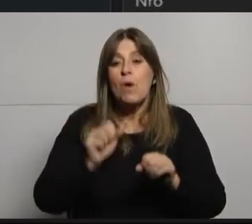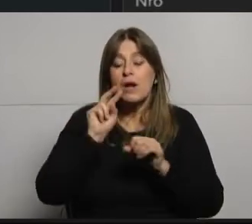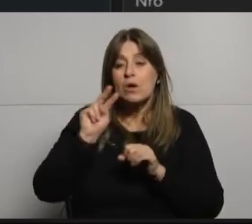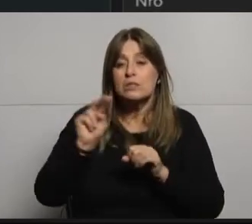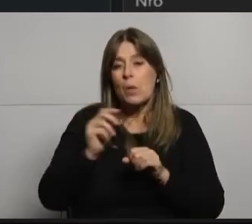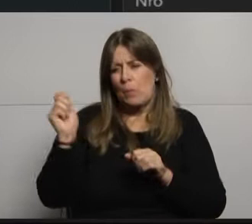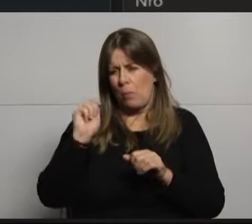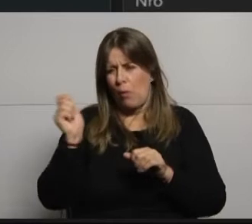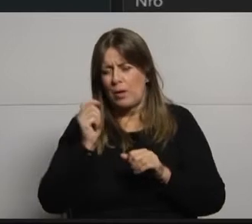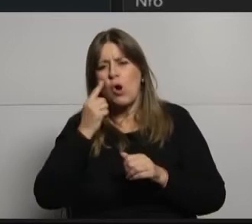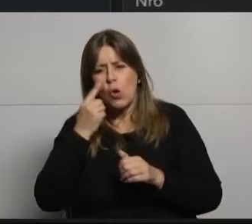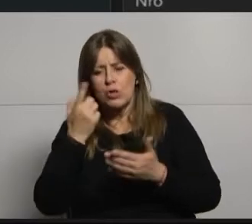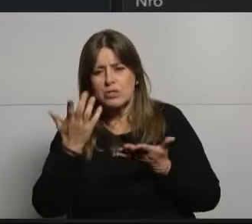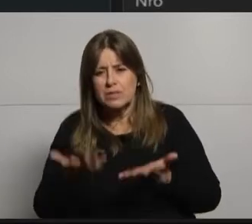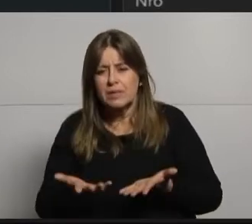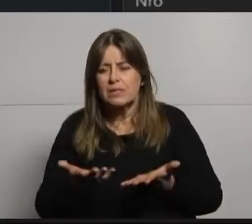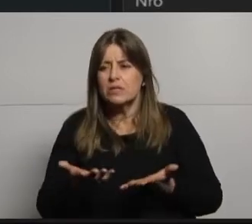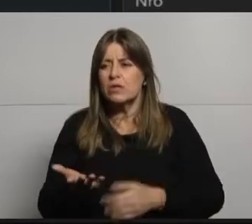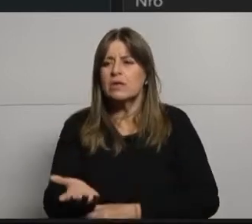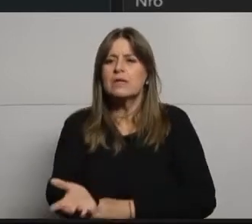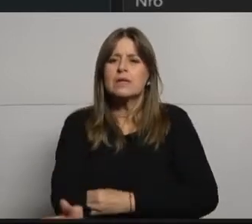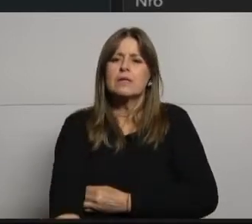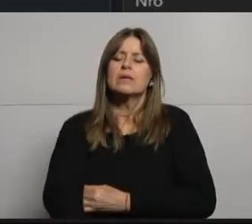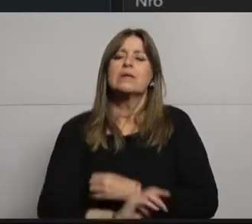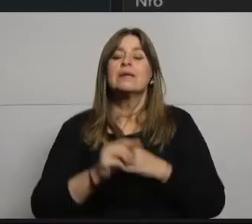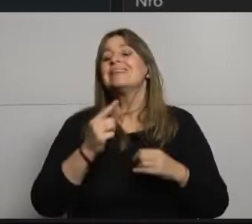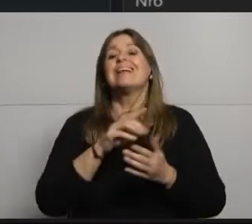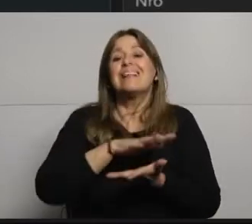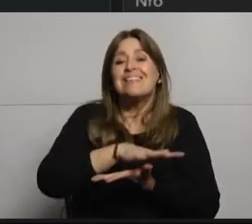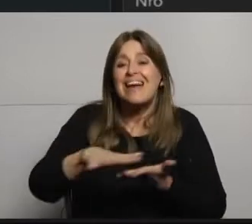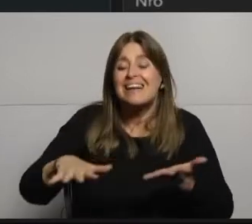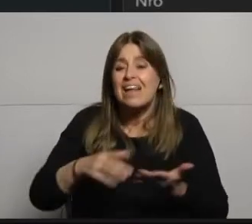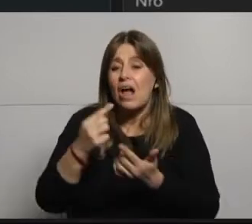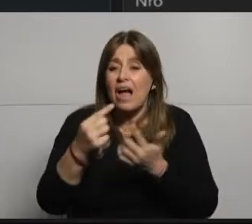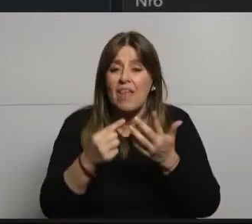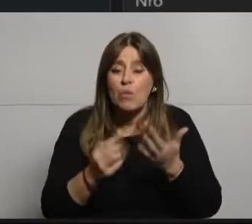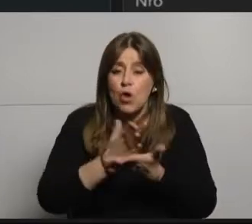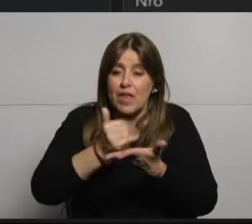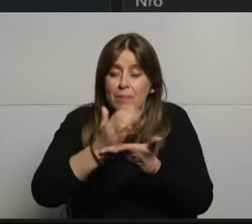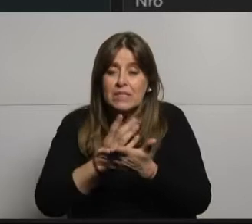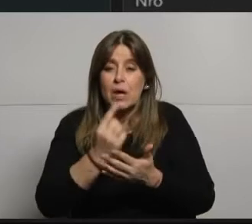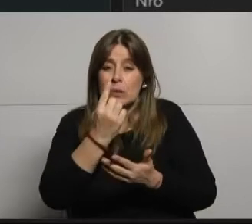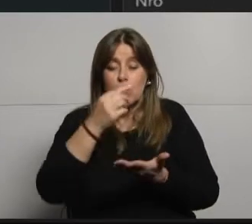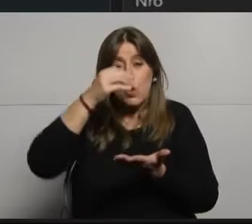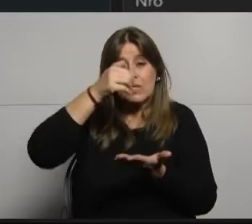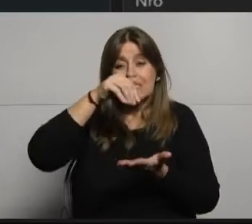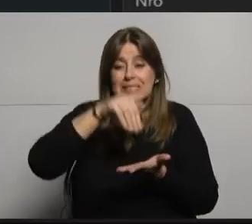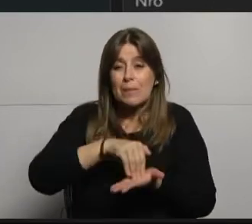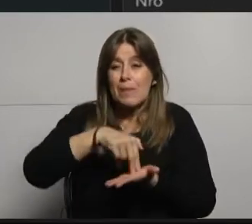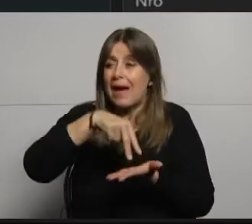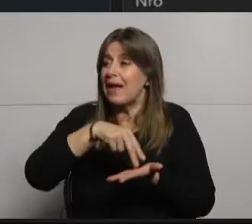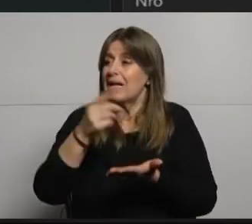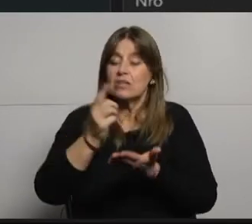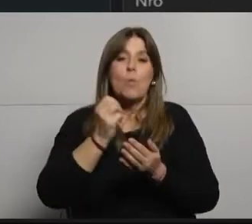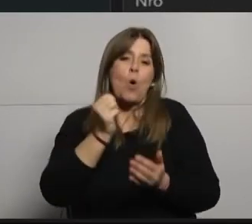es de público conocimiento. En el territorio, en cada uno de los departamentos, si uno separa en cada uno de los departamentos, como está ahí